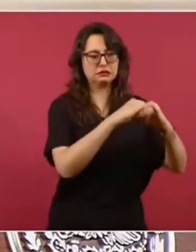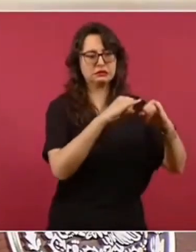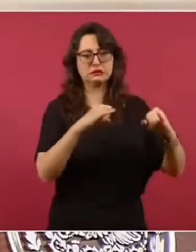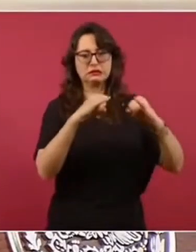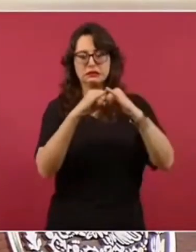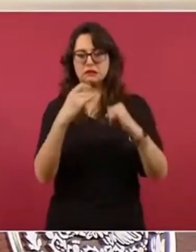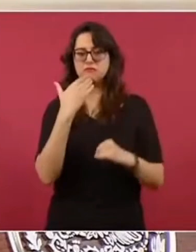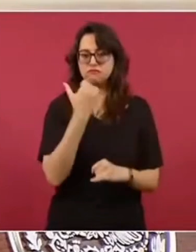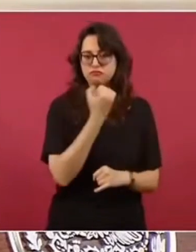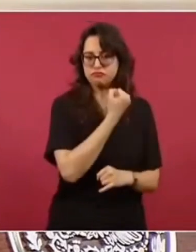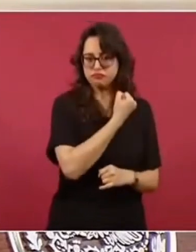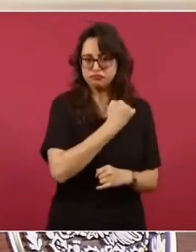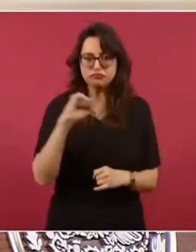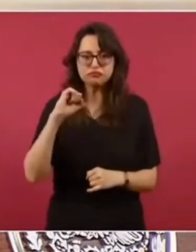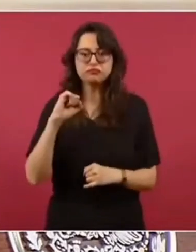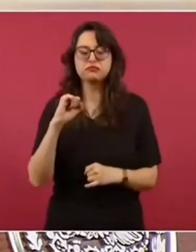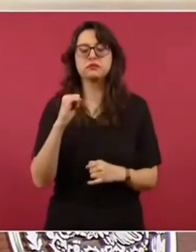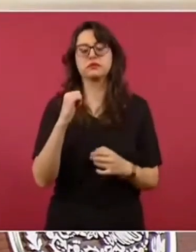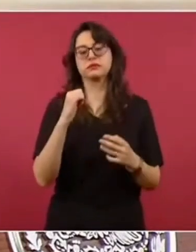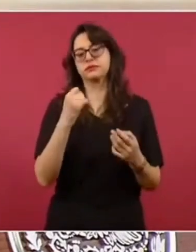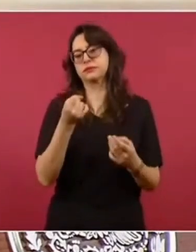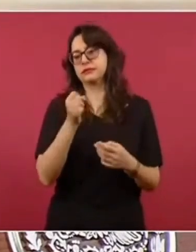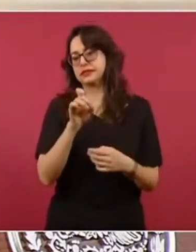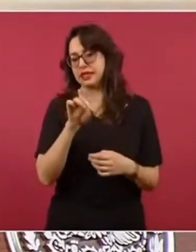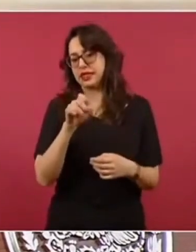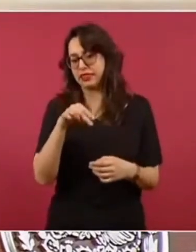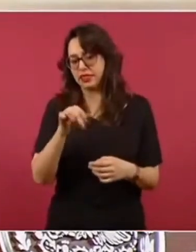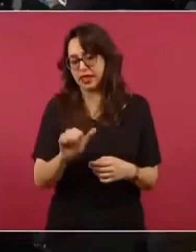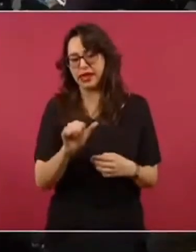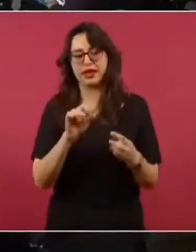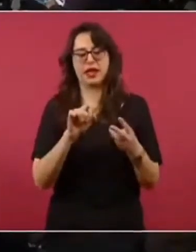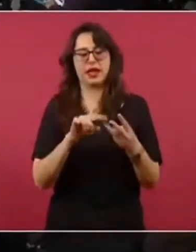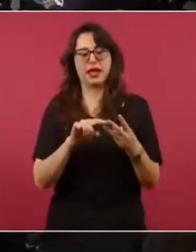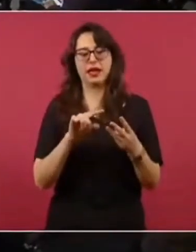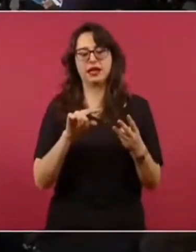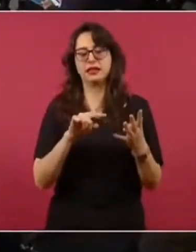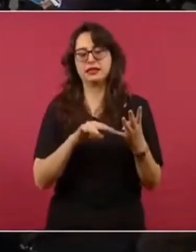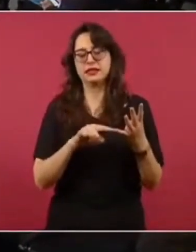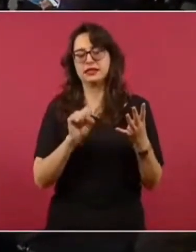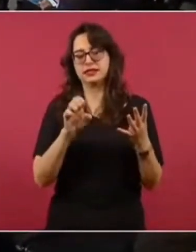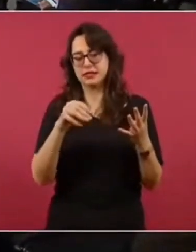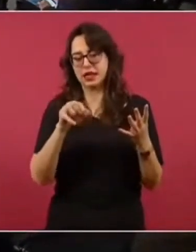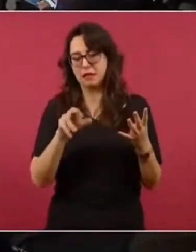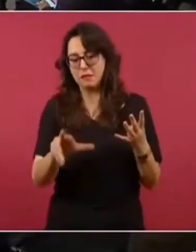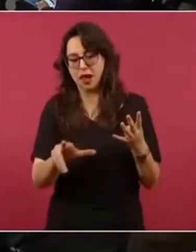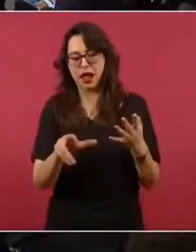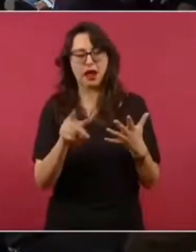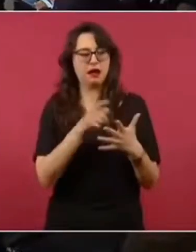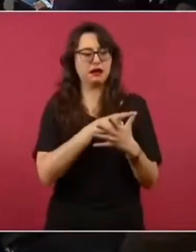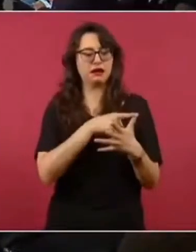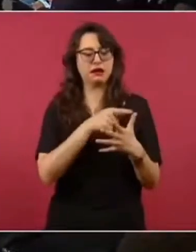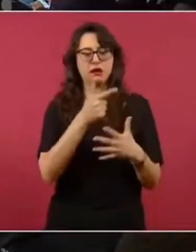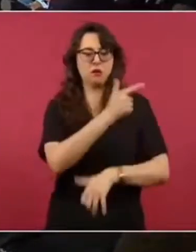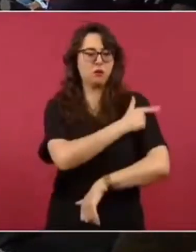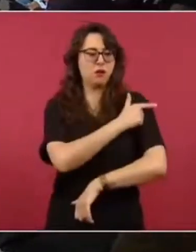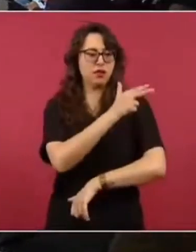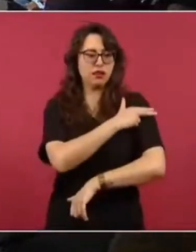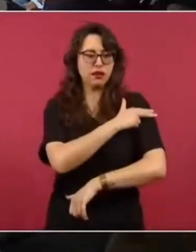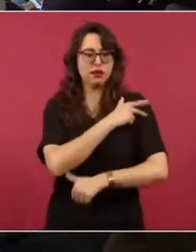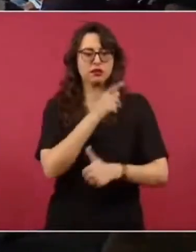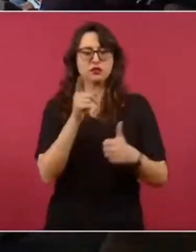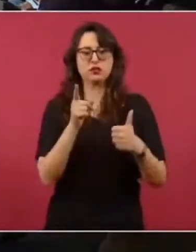en este caso la Secretaría de Marina, la Secretaría de Defensa, la Guardia Nacional, la Secretaría de